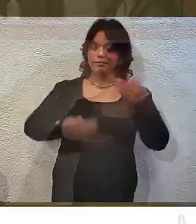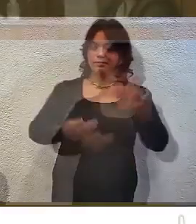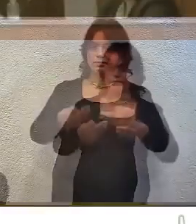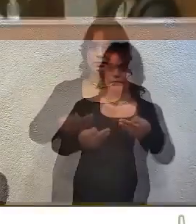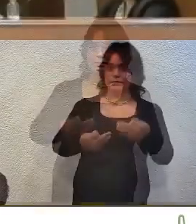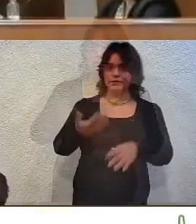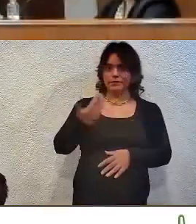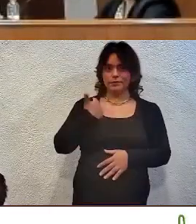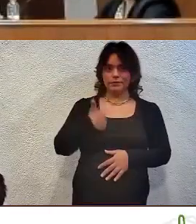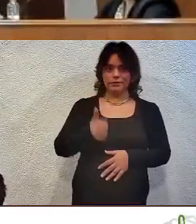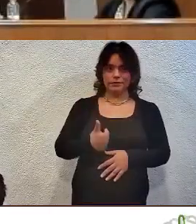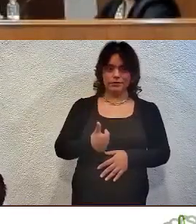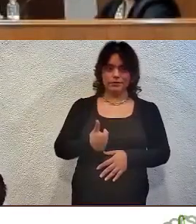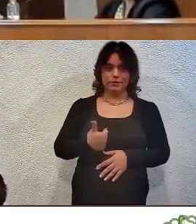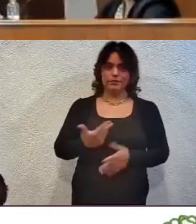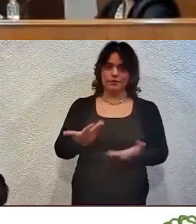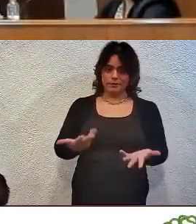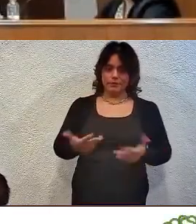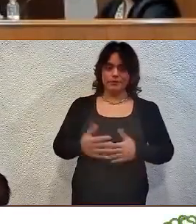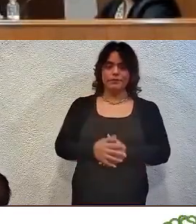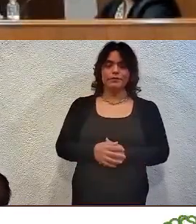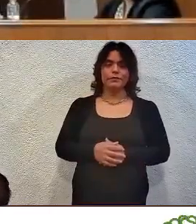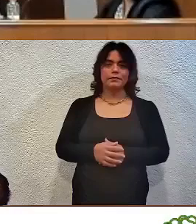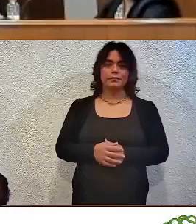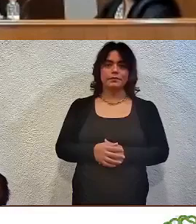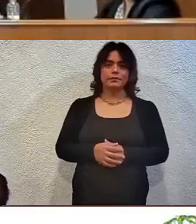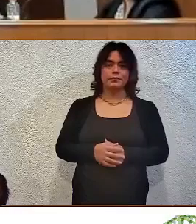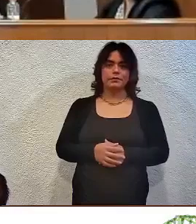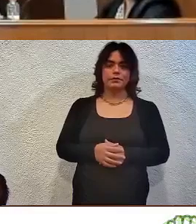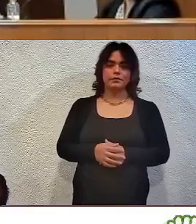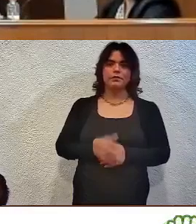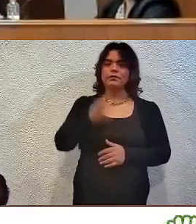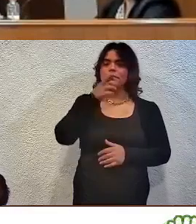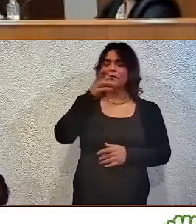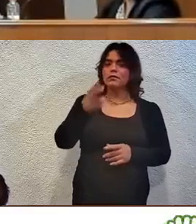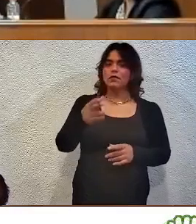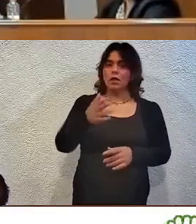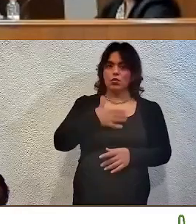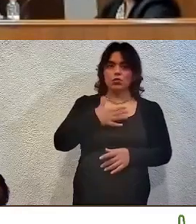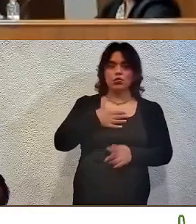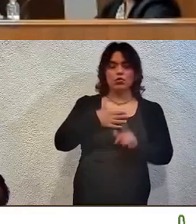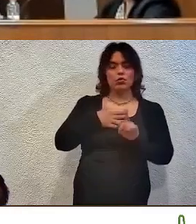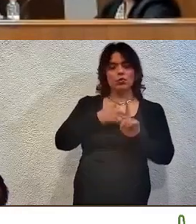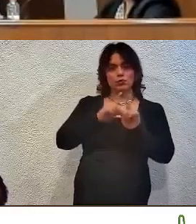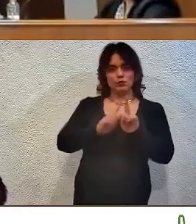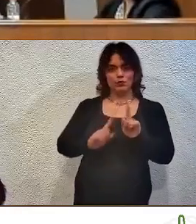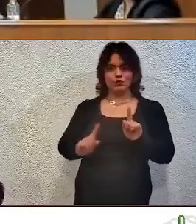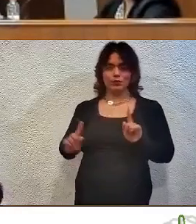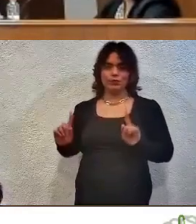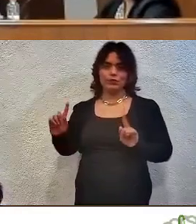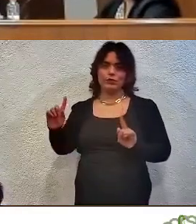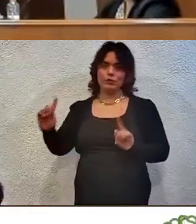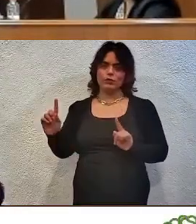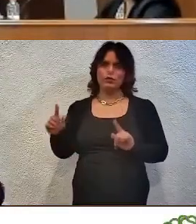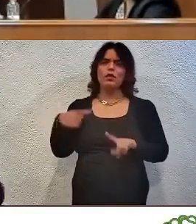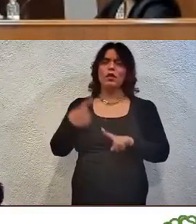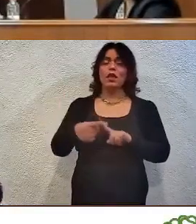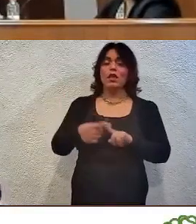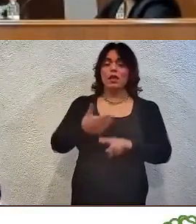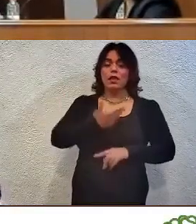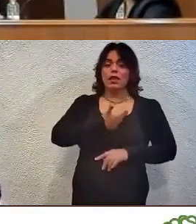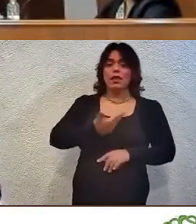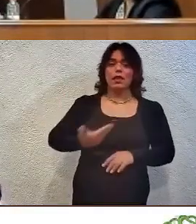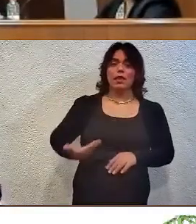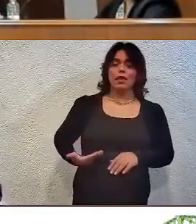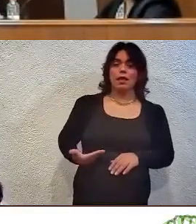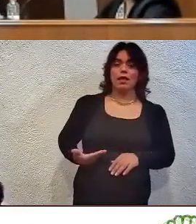su representante legal. Por ello, será resuelto sin mi presencia y para tal efecto fungirá como presidenta de este